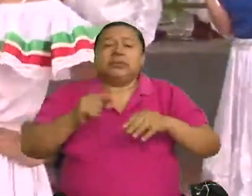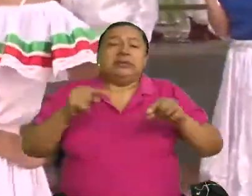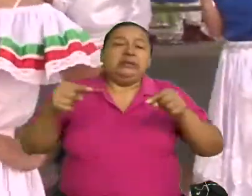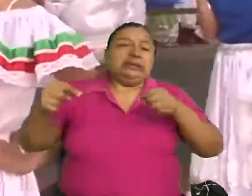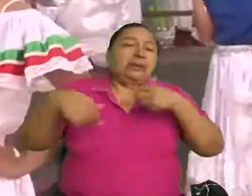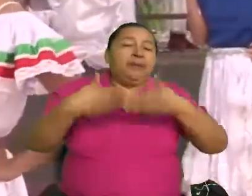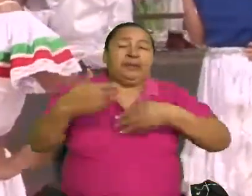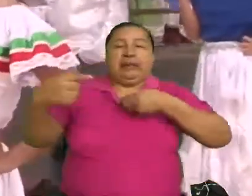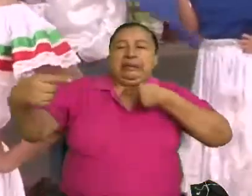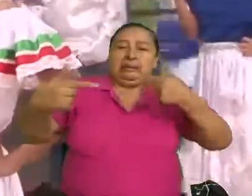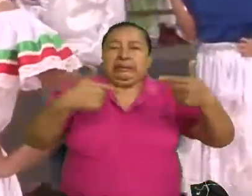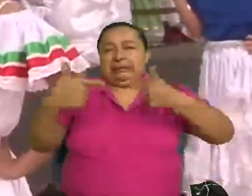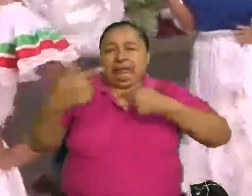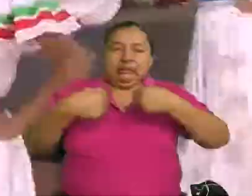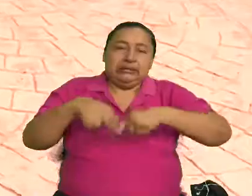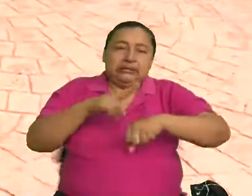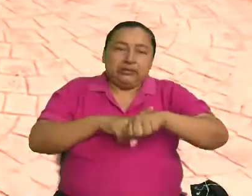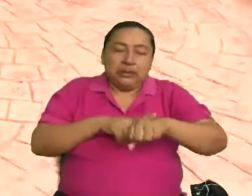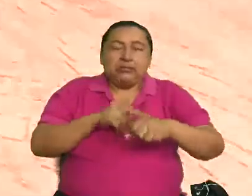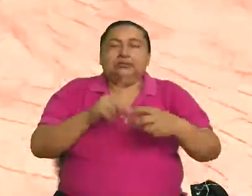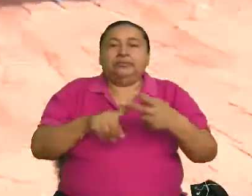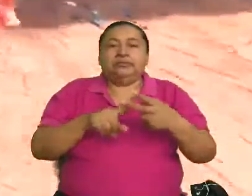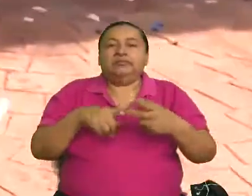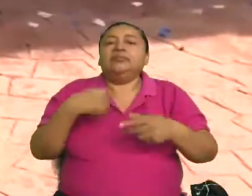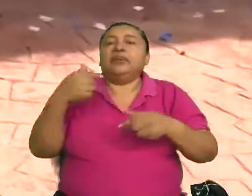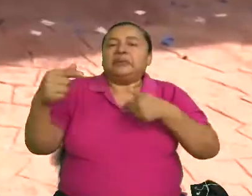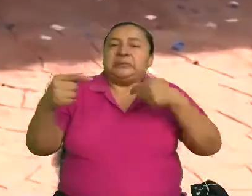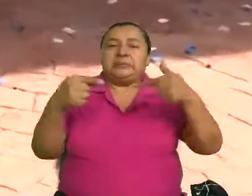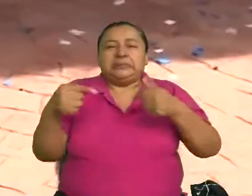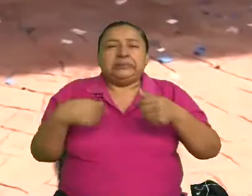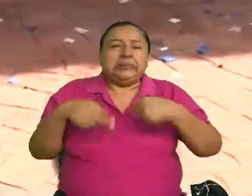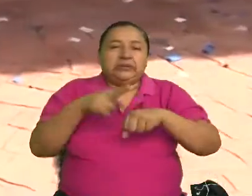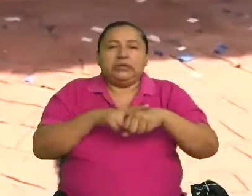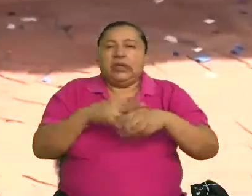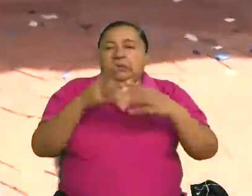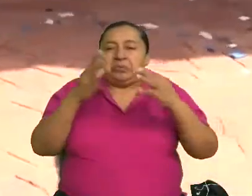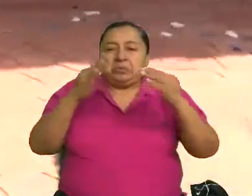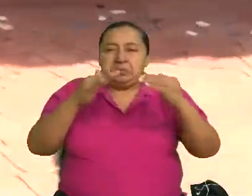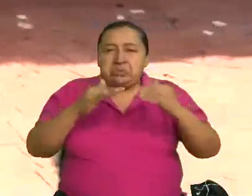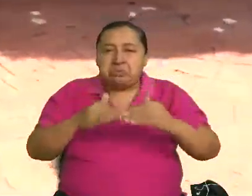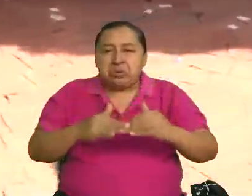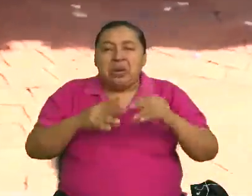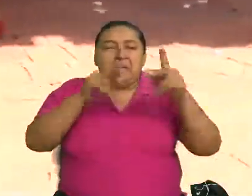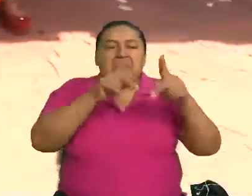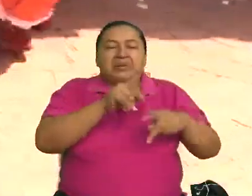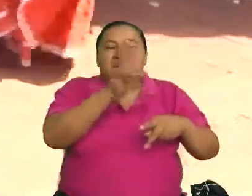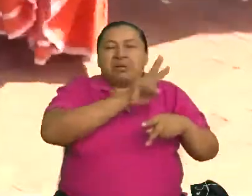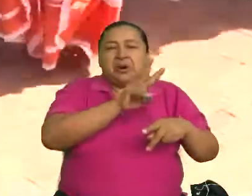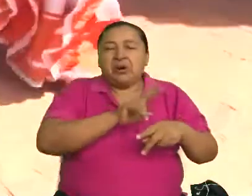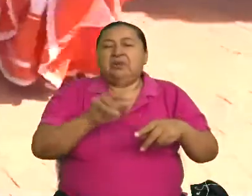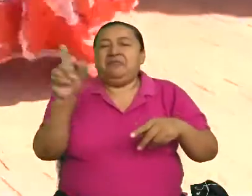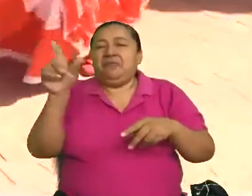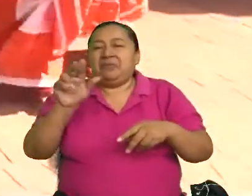nacional. Okay. La guerra nacional, eso nos vino a diezmar. Conservadores contra liberales, liberales contra